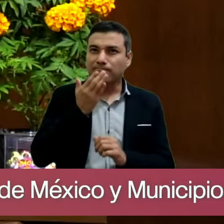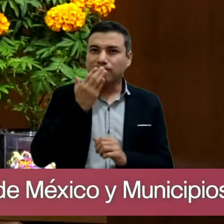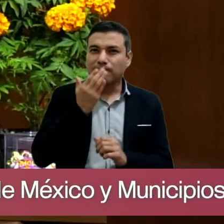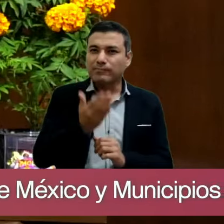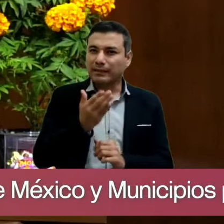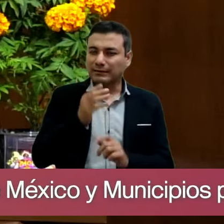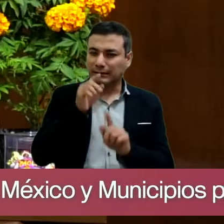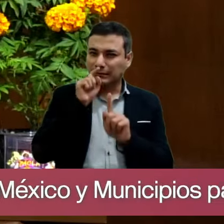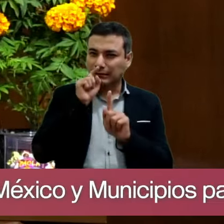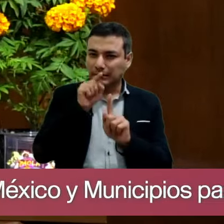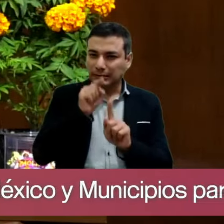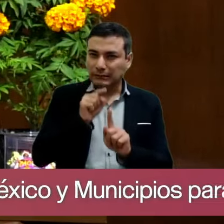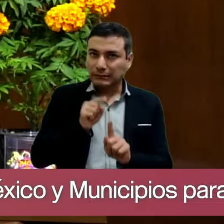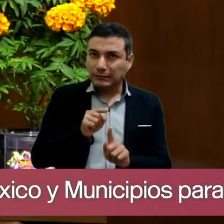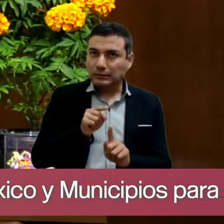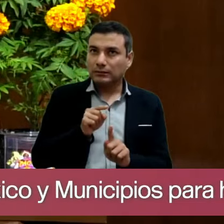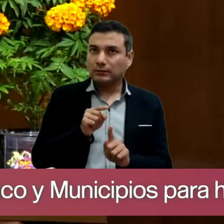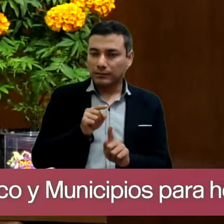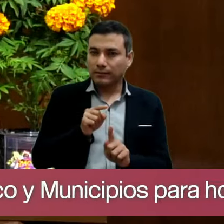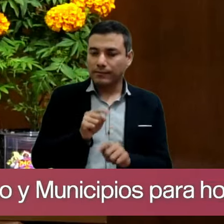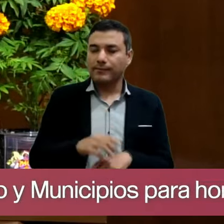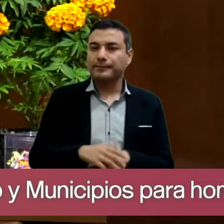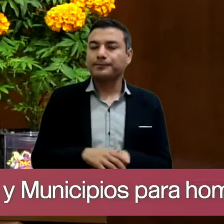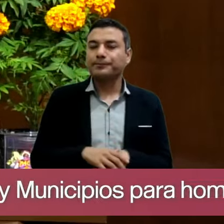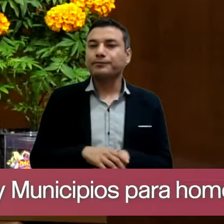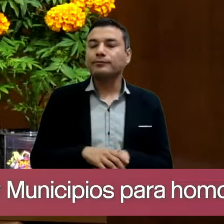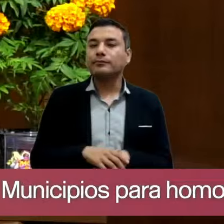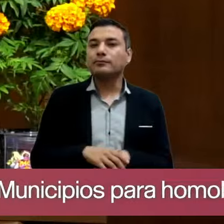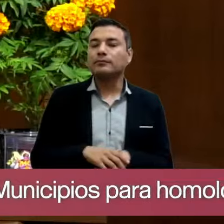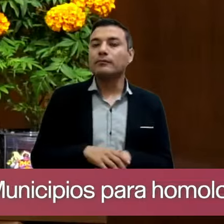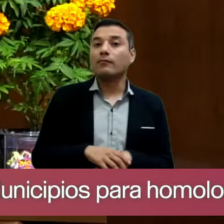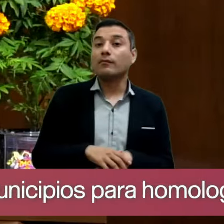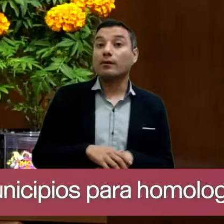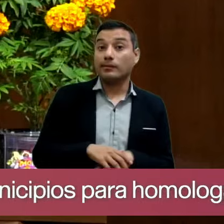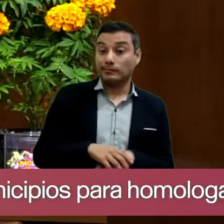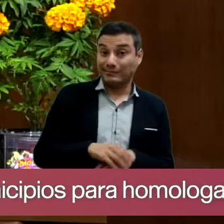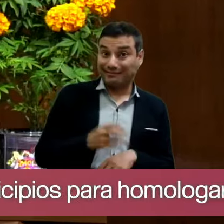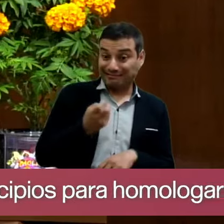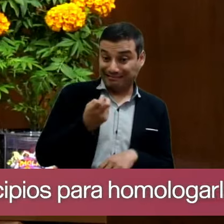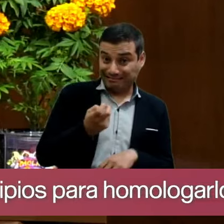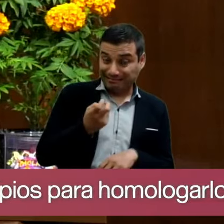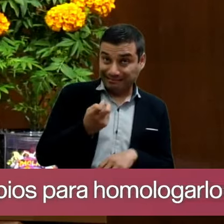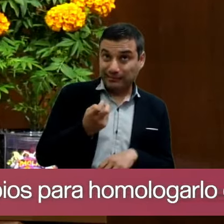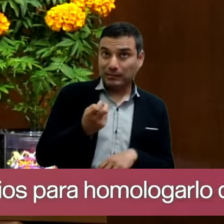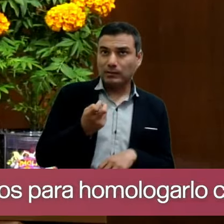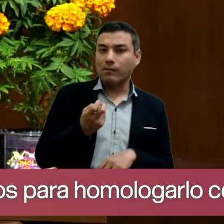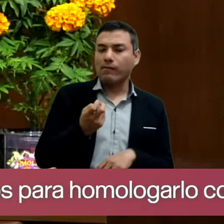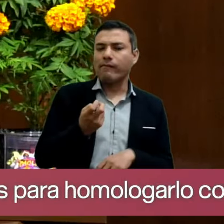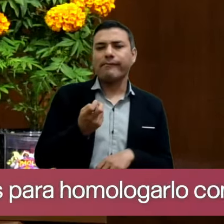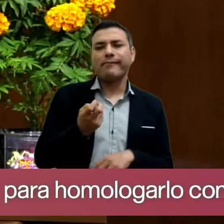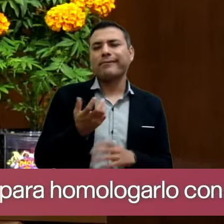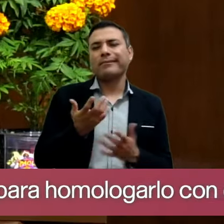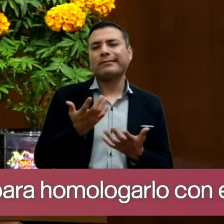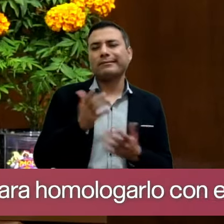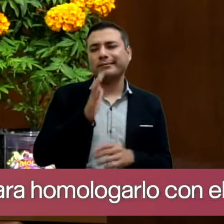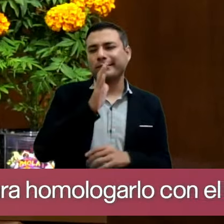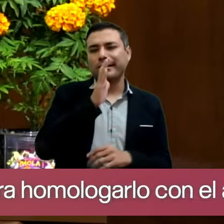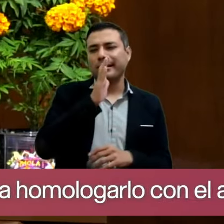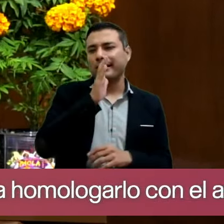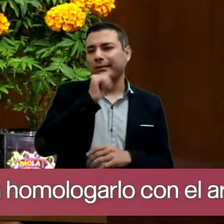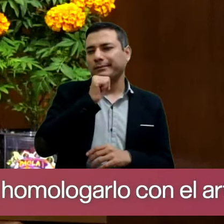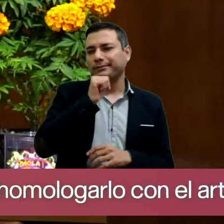y su interpretación. Lo contrario a estos dos principios termina vulnerando las